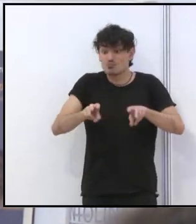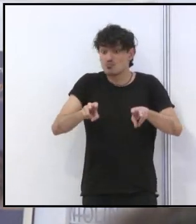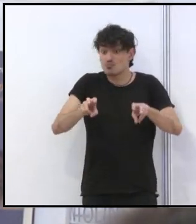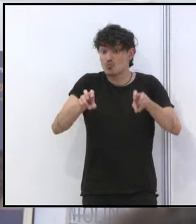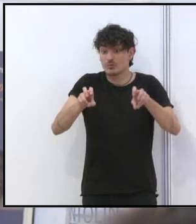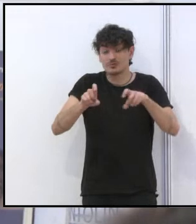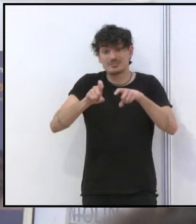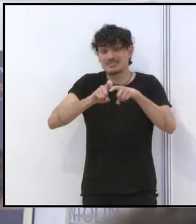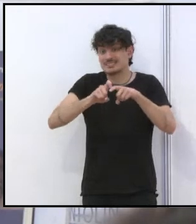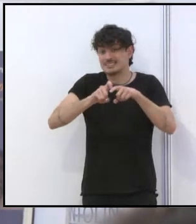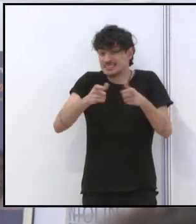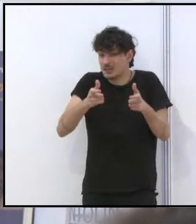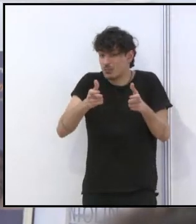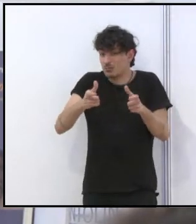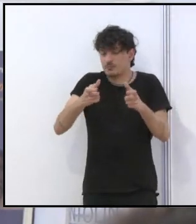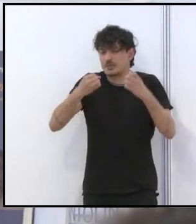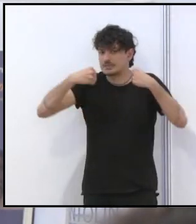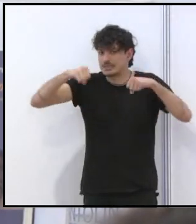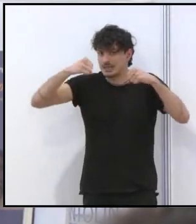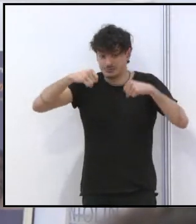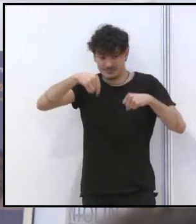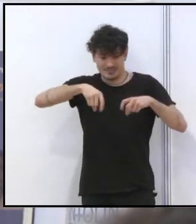mutante